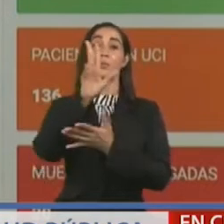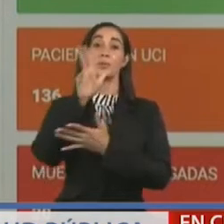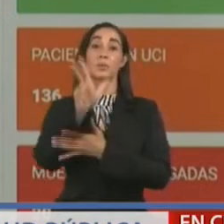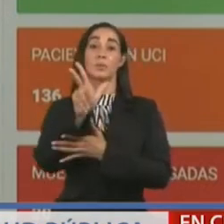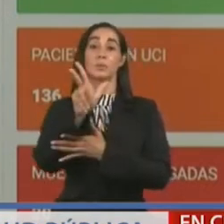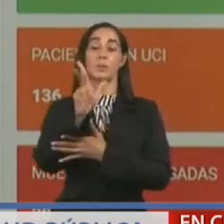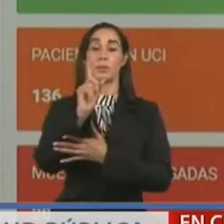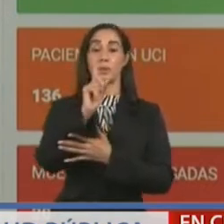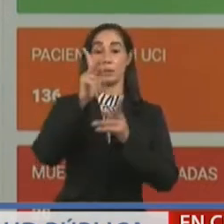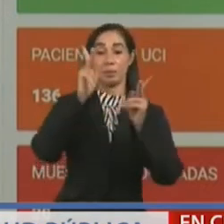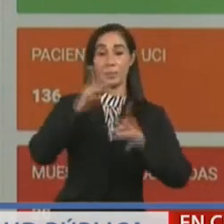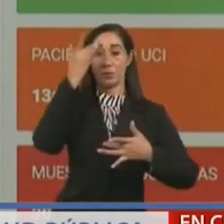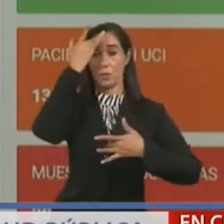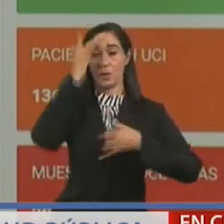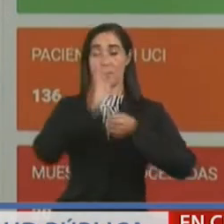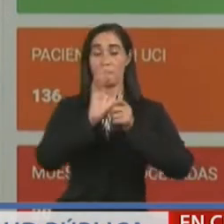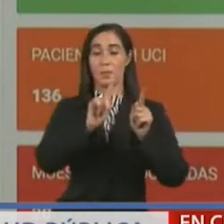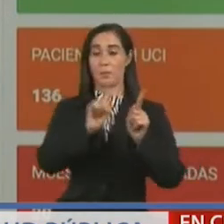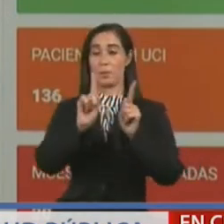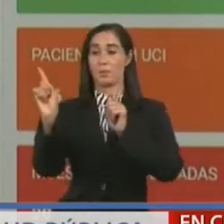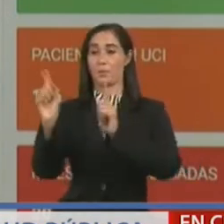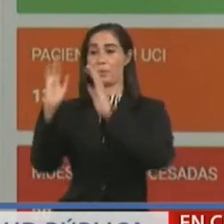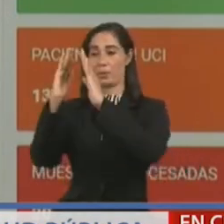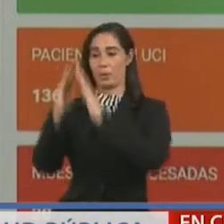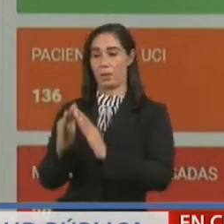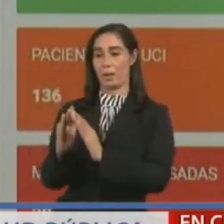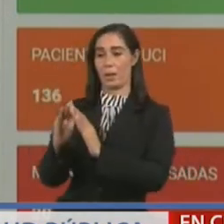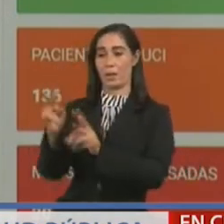3.653 aislamientos domiciliarios,